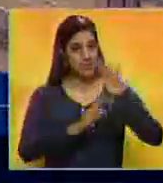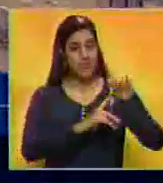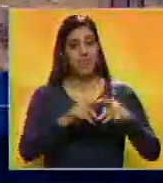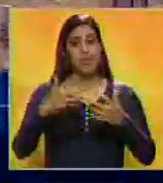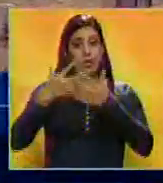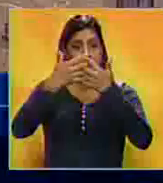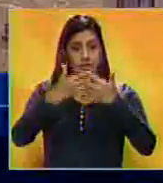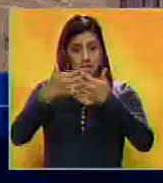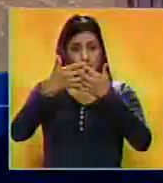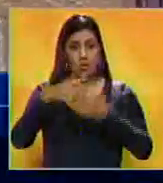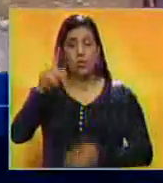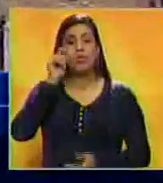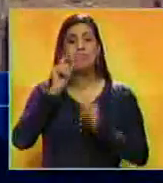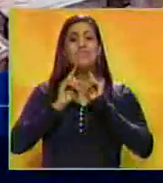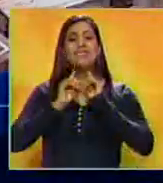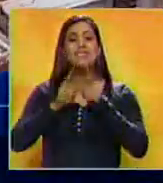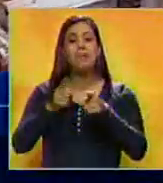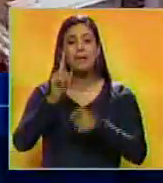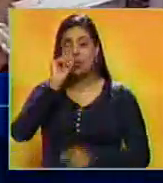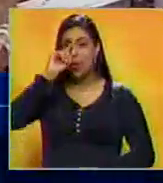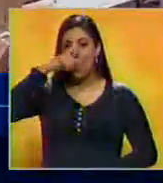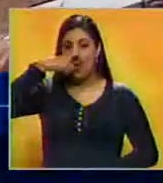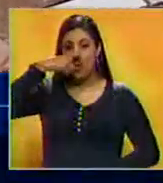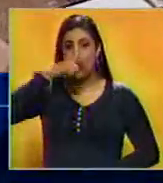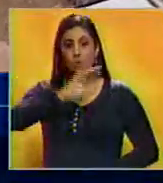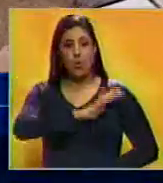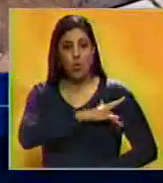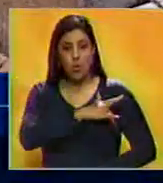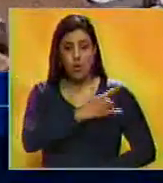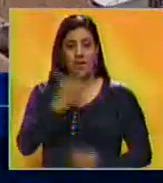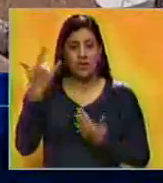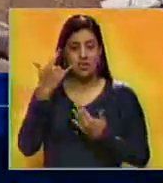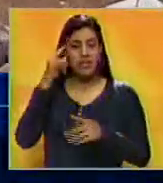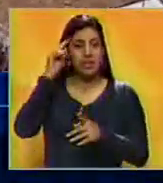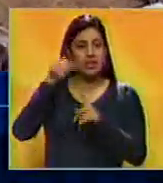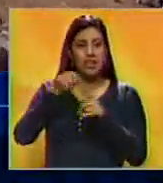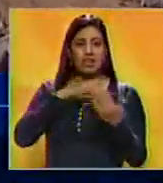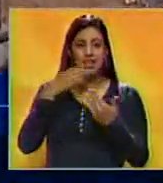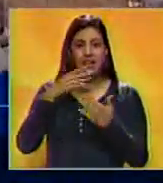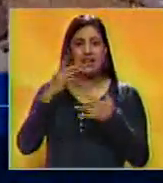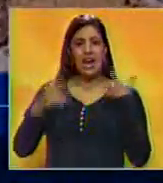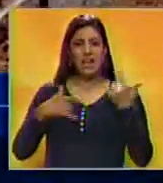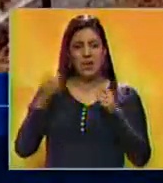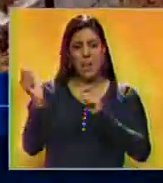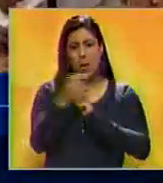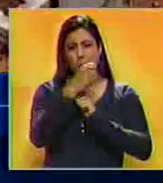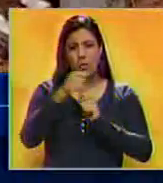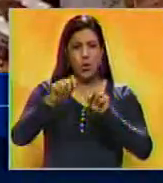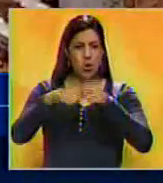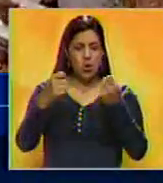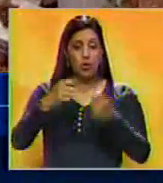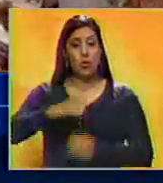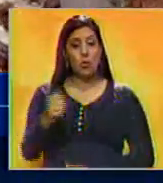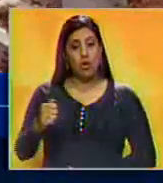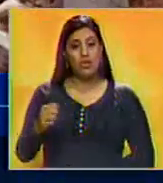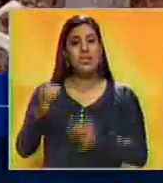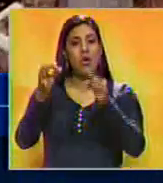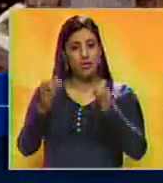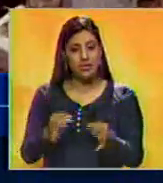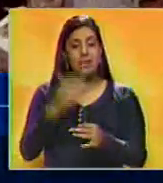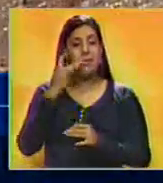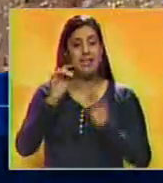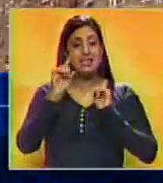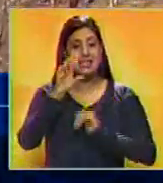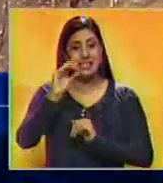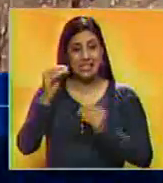2014. En Estados Unidos, un cementerio judío de la Universidad de Missouri fue objetivo de actividades vandálicas. La policía confirmó que cerca